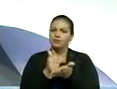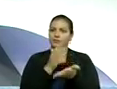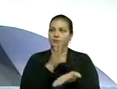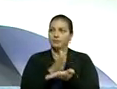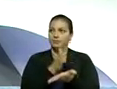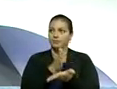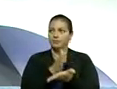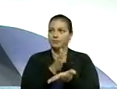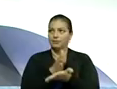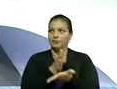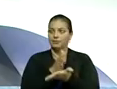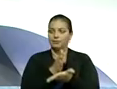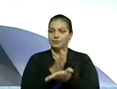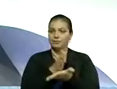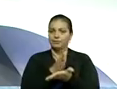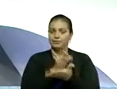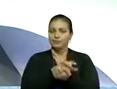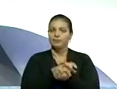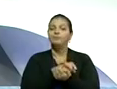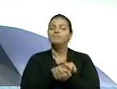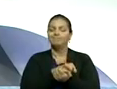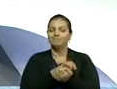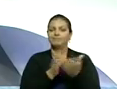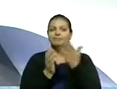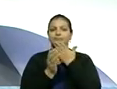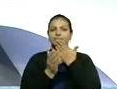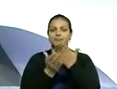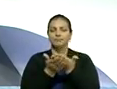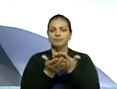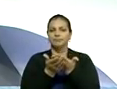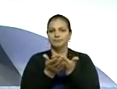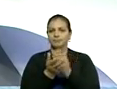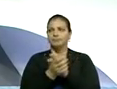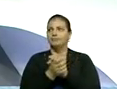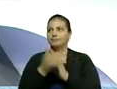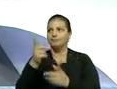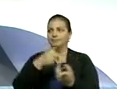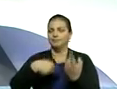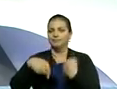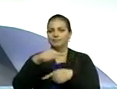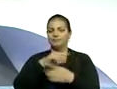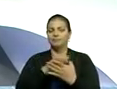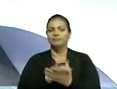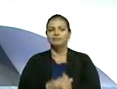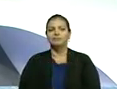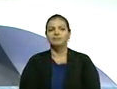tenemos que ir a un corte, claro. No podemos pasarnos el tiempo. Ok, gracias. Un corte, señor productor, gracias. Y volvemos enseguida.